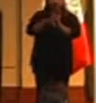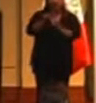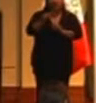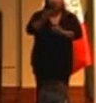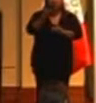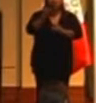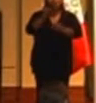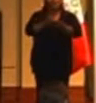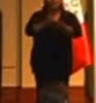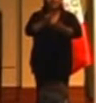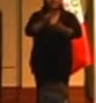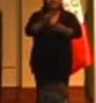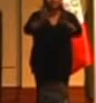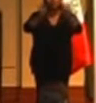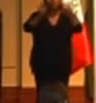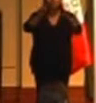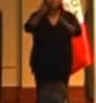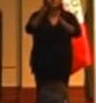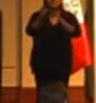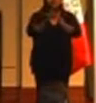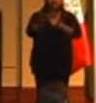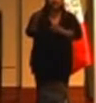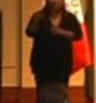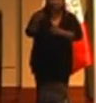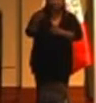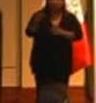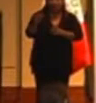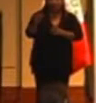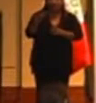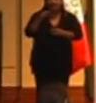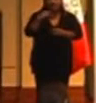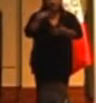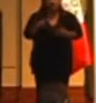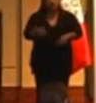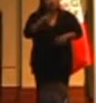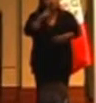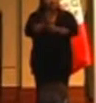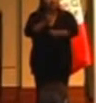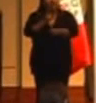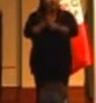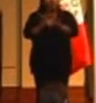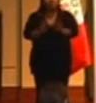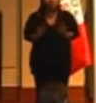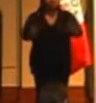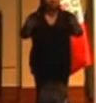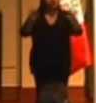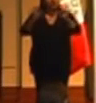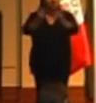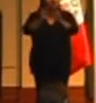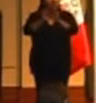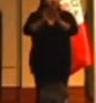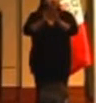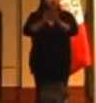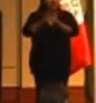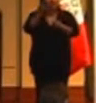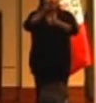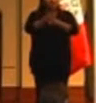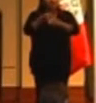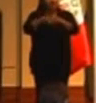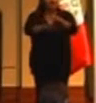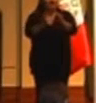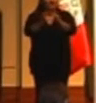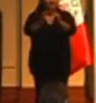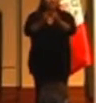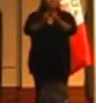un poco más de 9 millones de soles. Es un trabajo muy importante de ordenamiento de la casa,